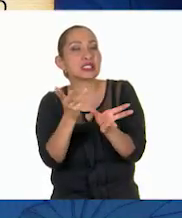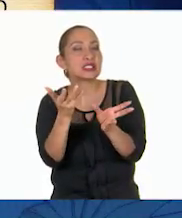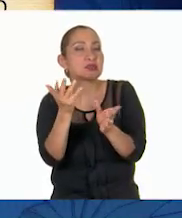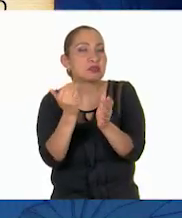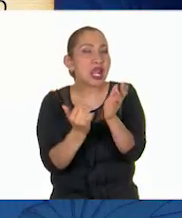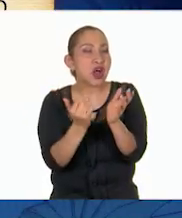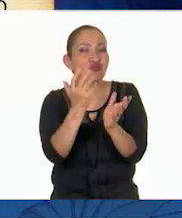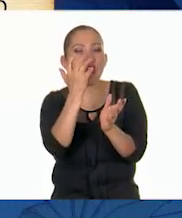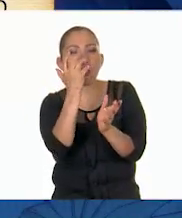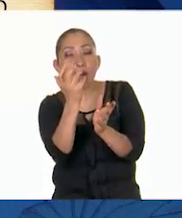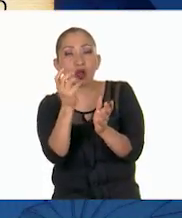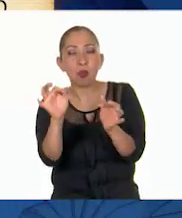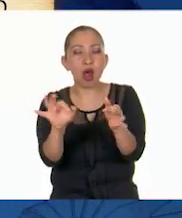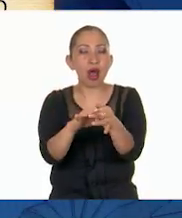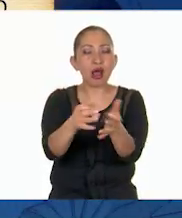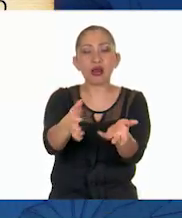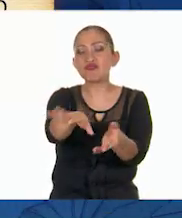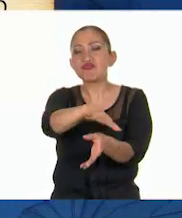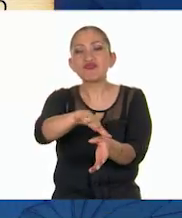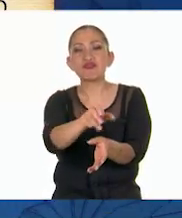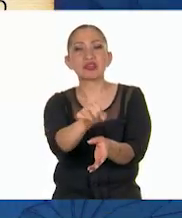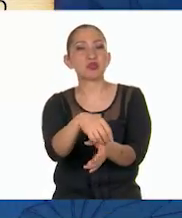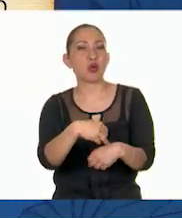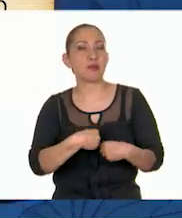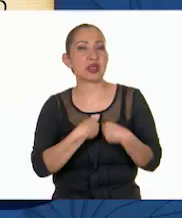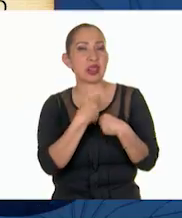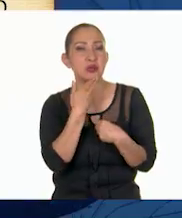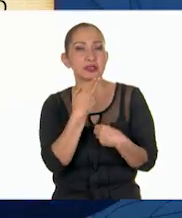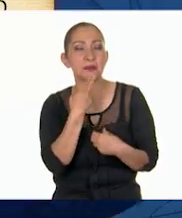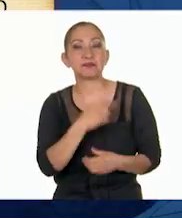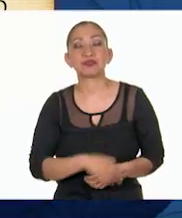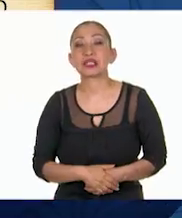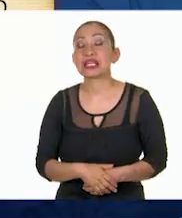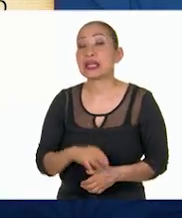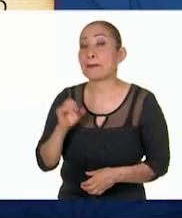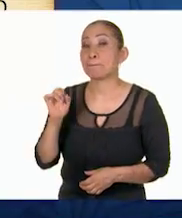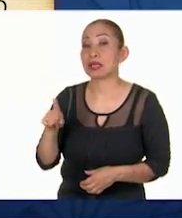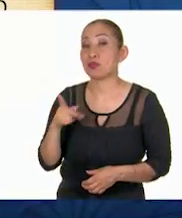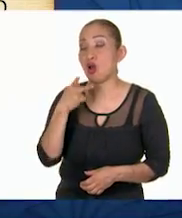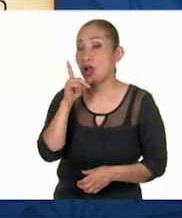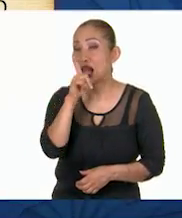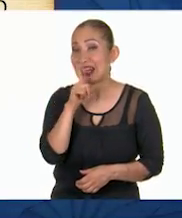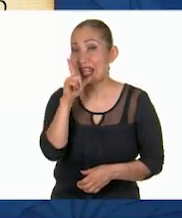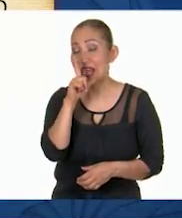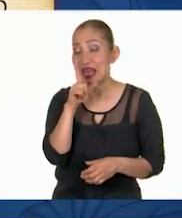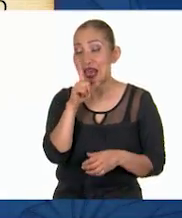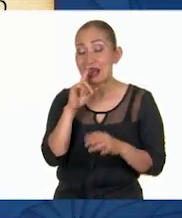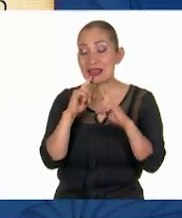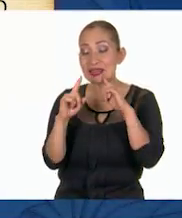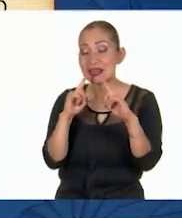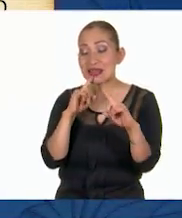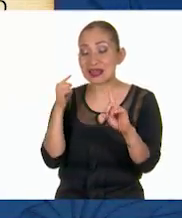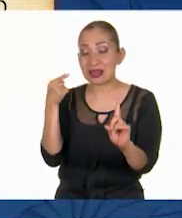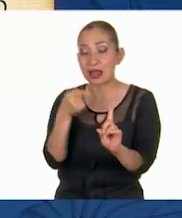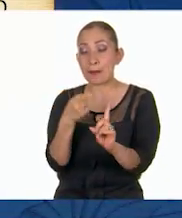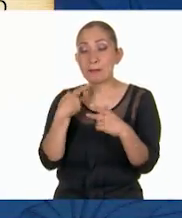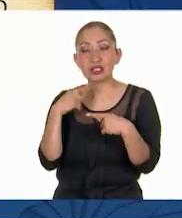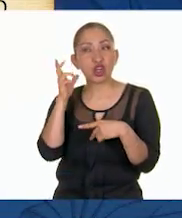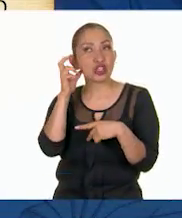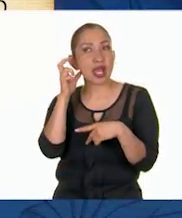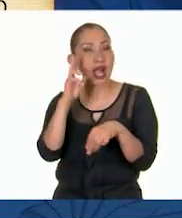informal, cercano al cotidiano. Sí, y a través de los diálogos directos, los personajes se escuchan